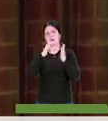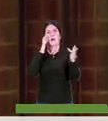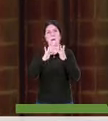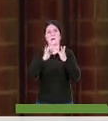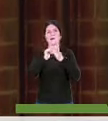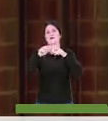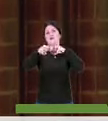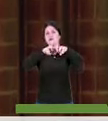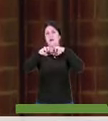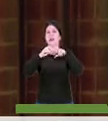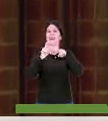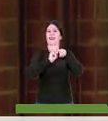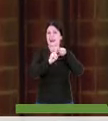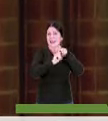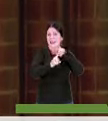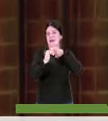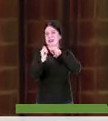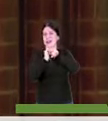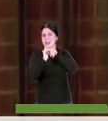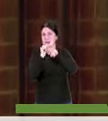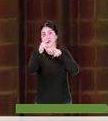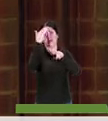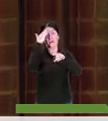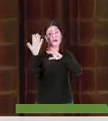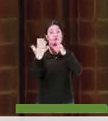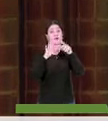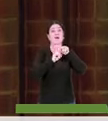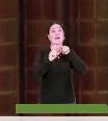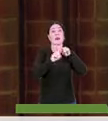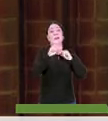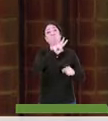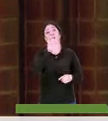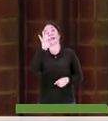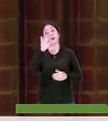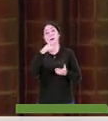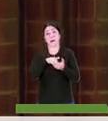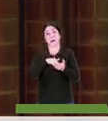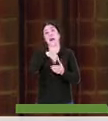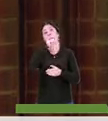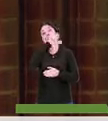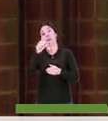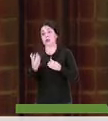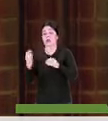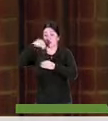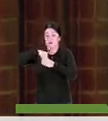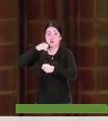Recordamos que en Transmilenio son cerca de 22.000, 23.000 trabajadores